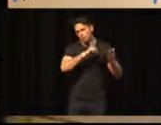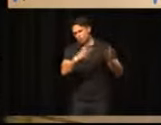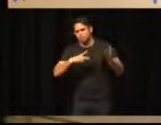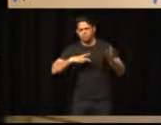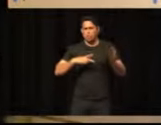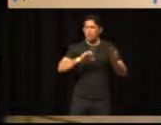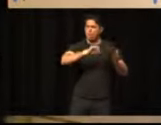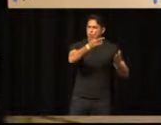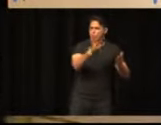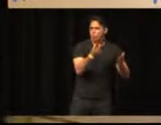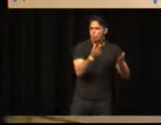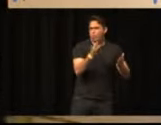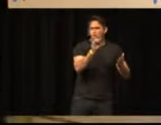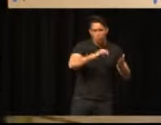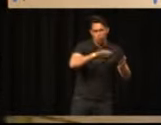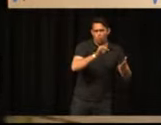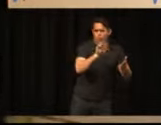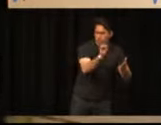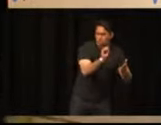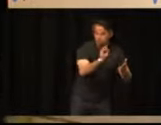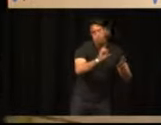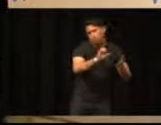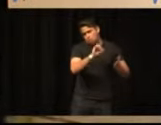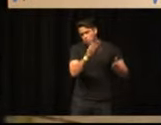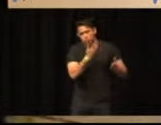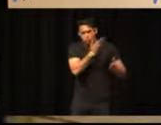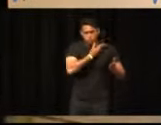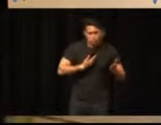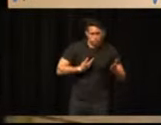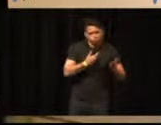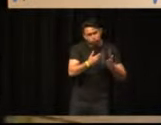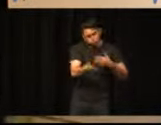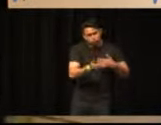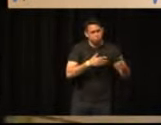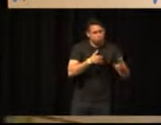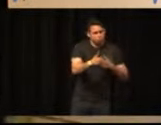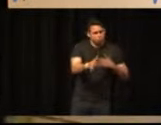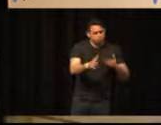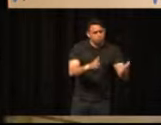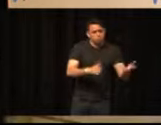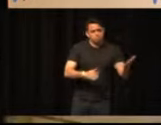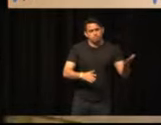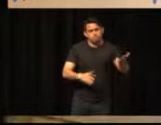sea en el sector filantrópico o a través del sector público.